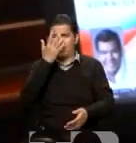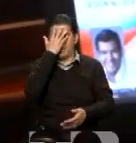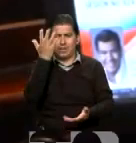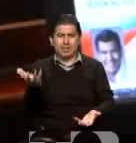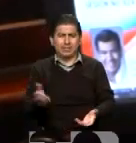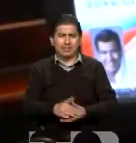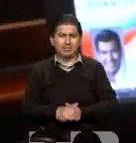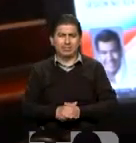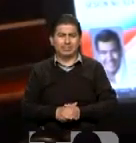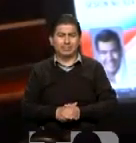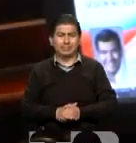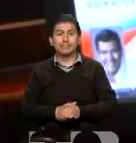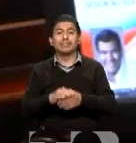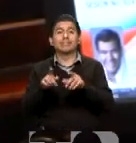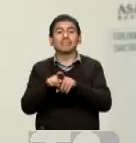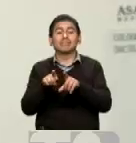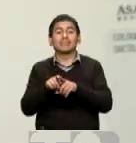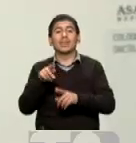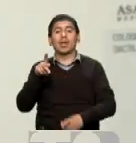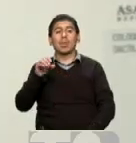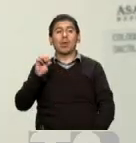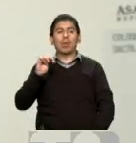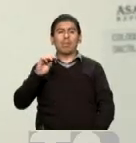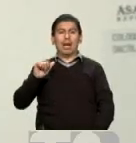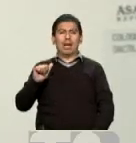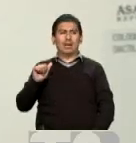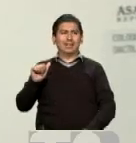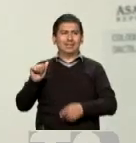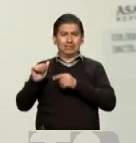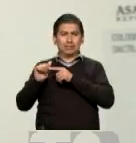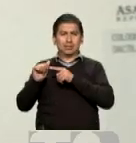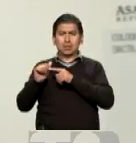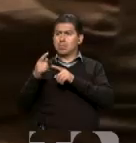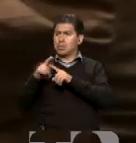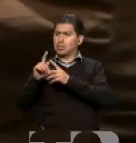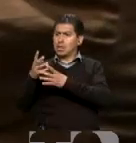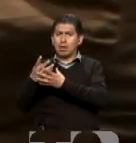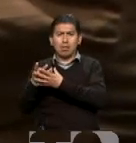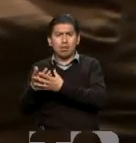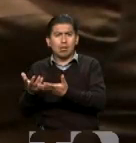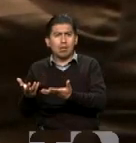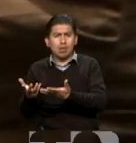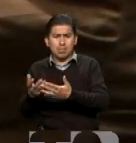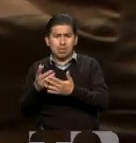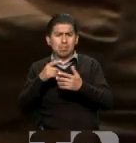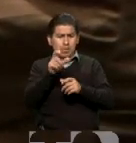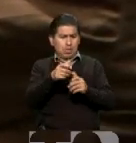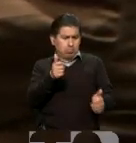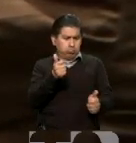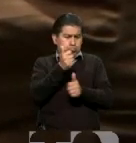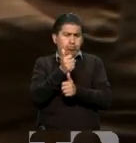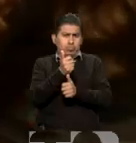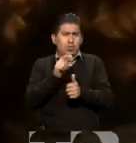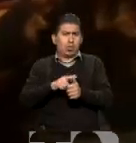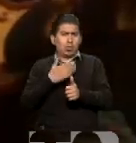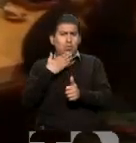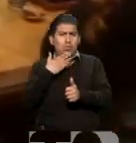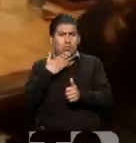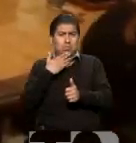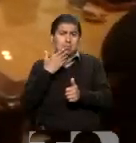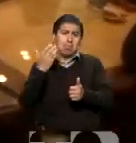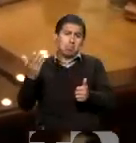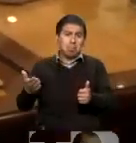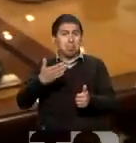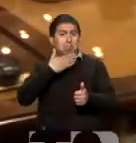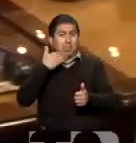también pasa en el caso de Jofre Poma, que está detenido y que tampoco ha principalizado a su alterno. Políticamente esto podría convenir